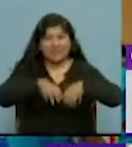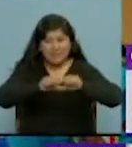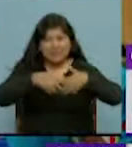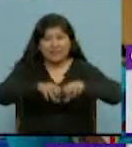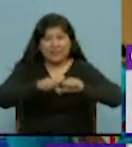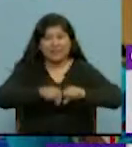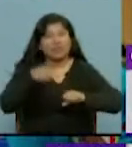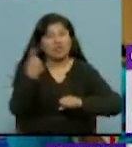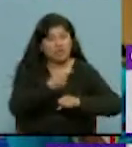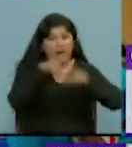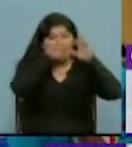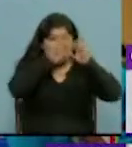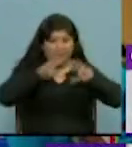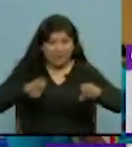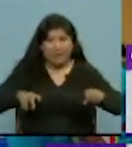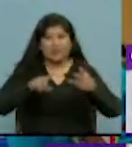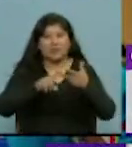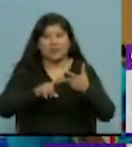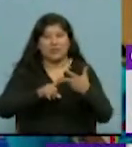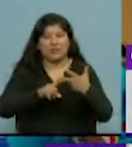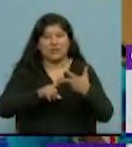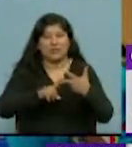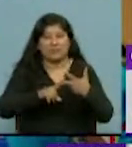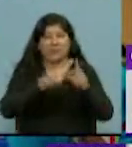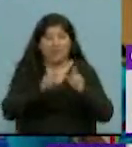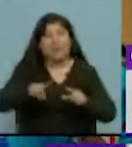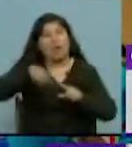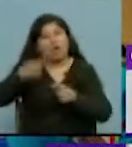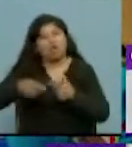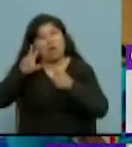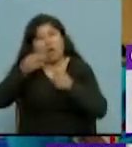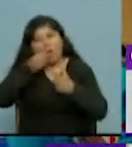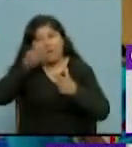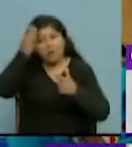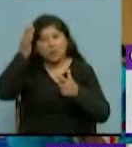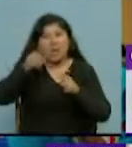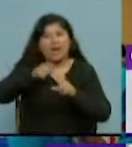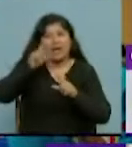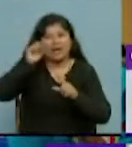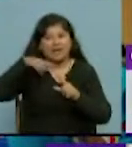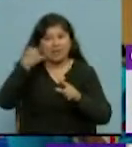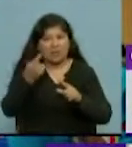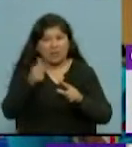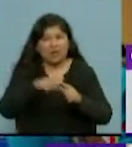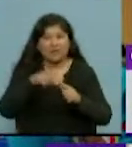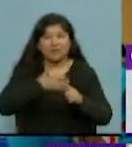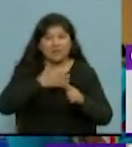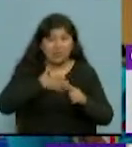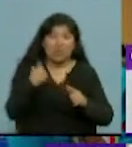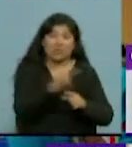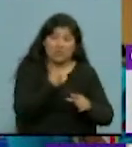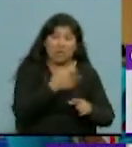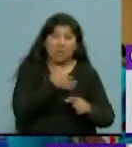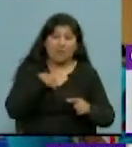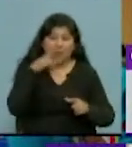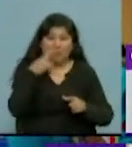estamos investigando de la quinoa. Soy la Estrella y nuestros padres están